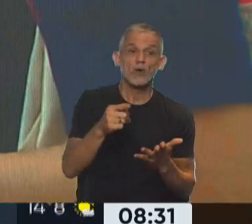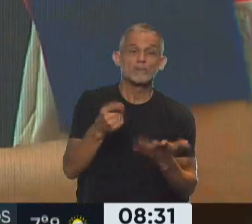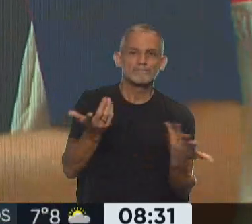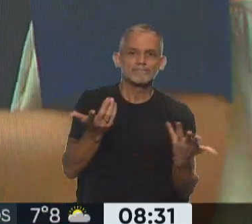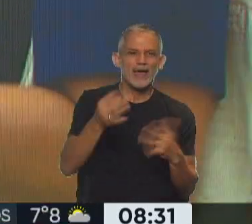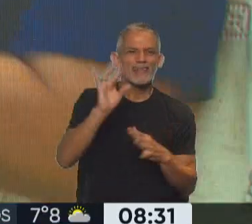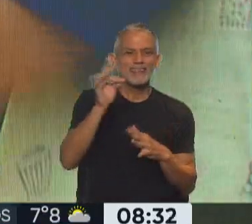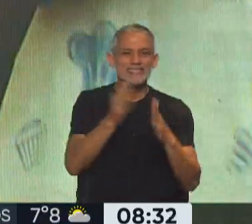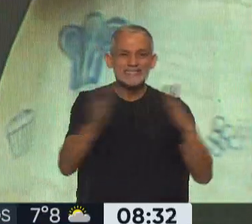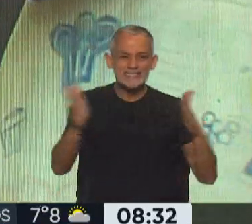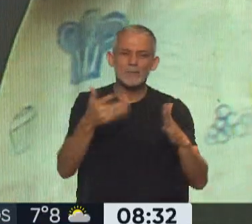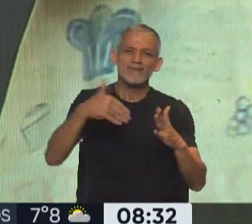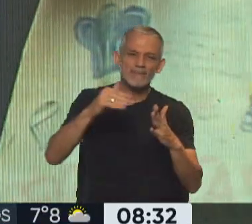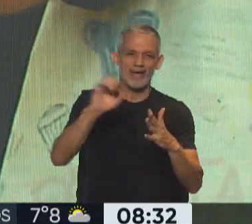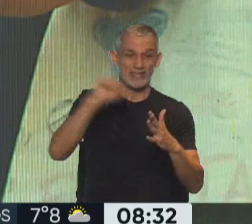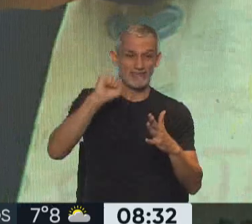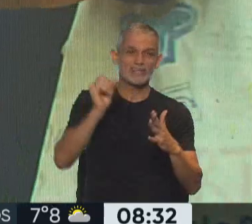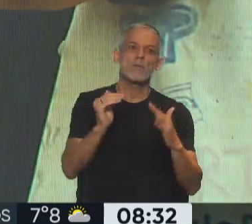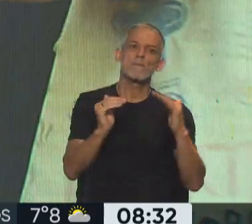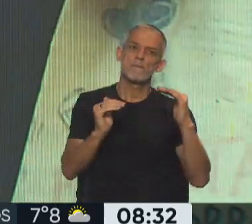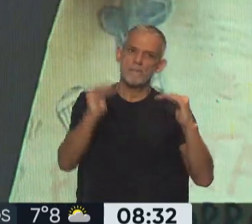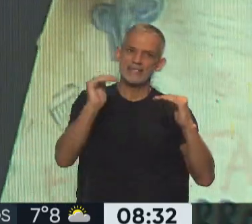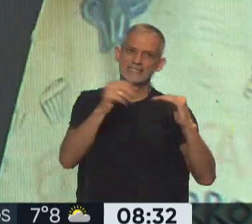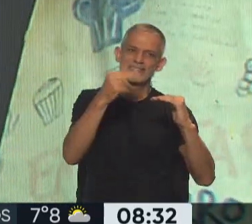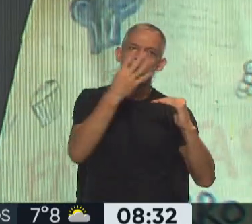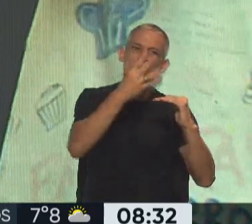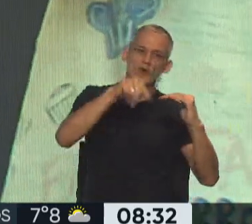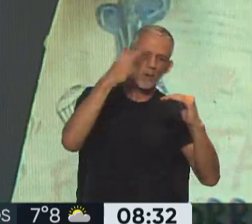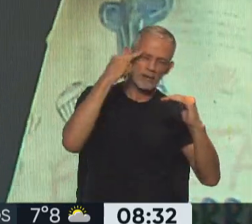en diciembre vamos a tener una inflación mayor